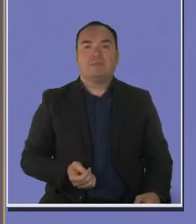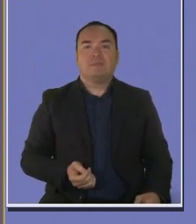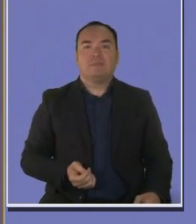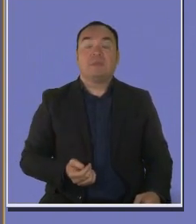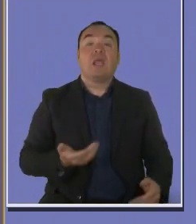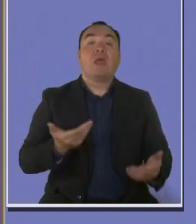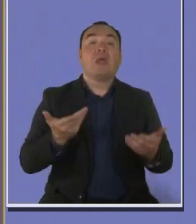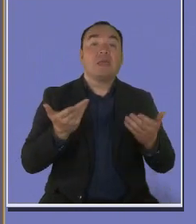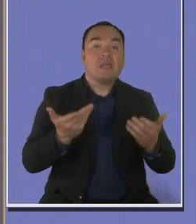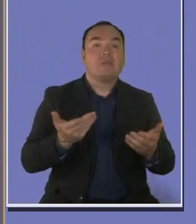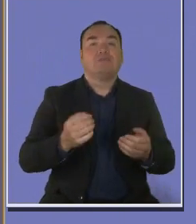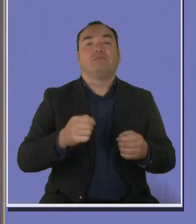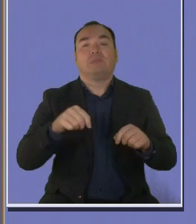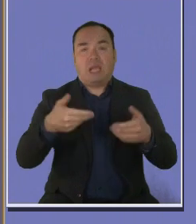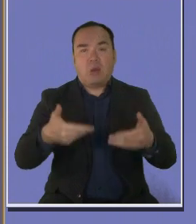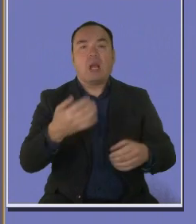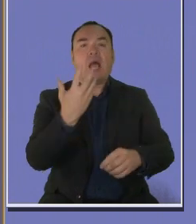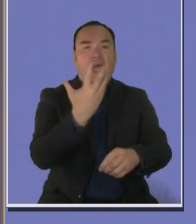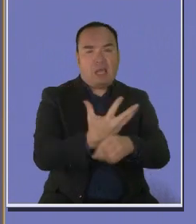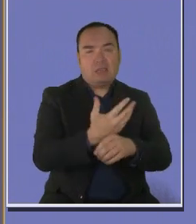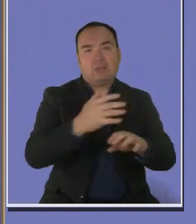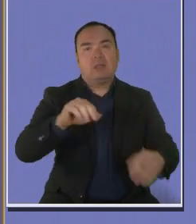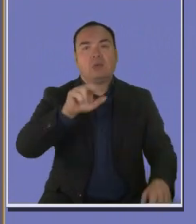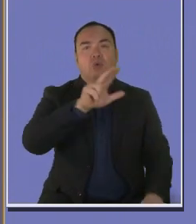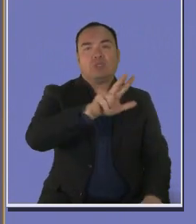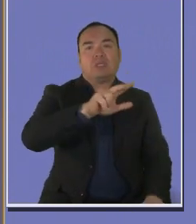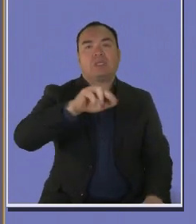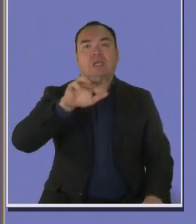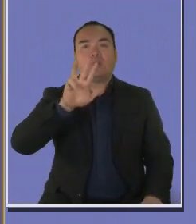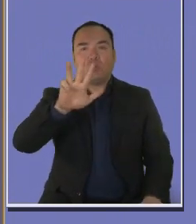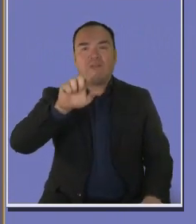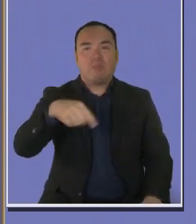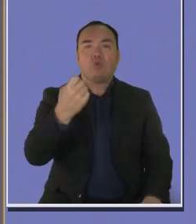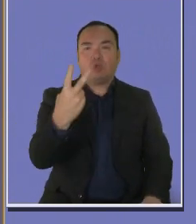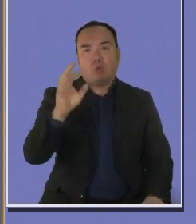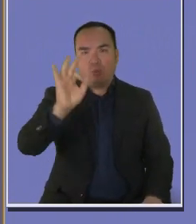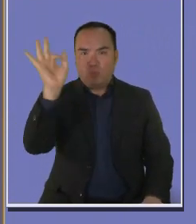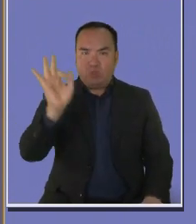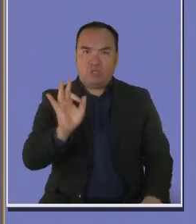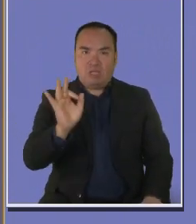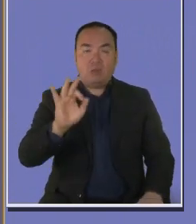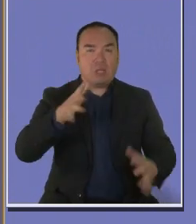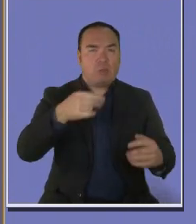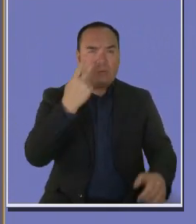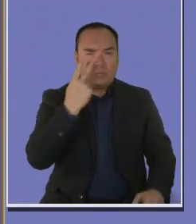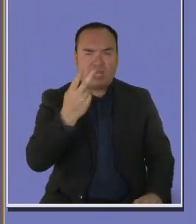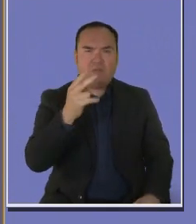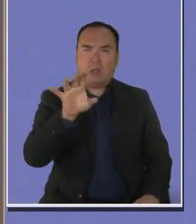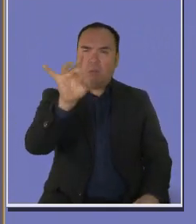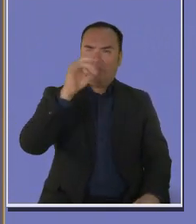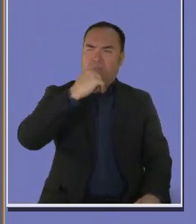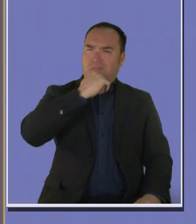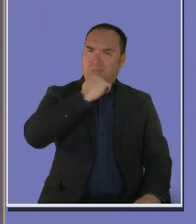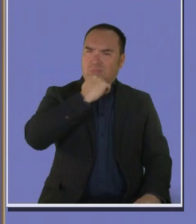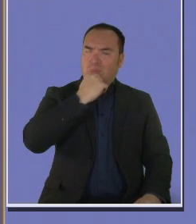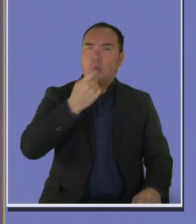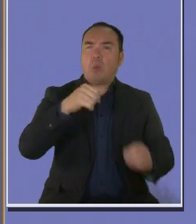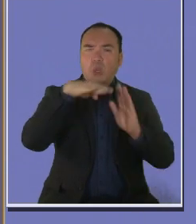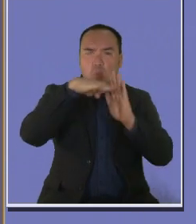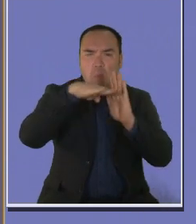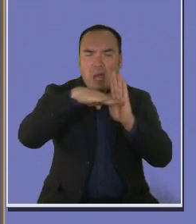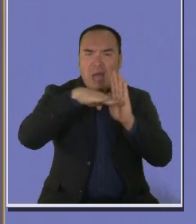básicamente a que, si bien tenemos el 89,2%, que probablemente a ustedes les llame la atención porque es el número más